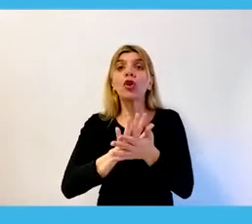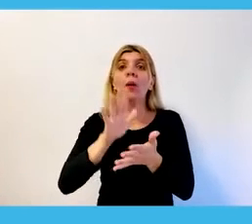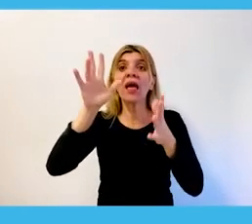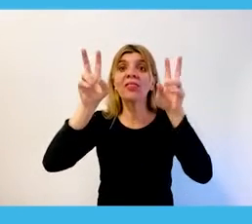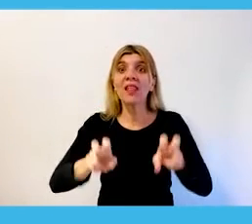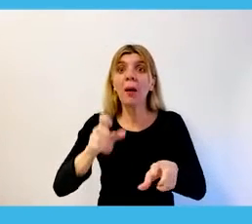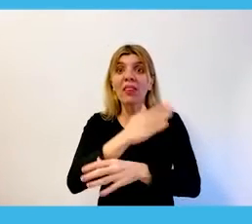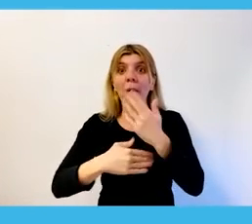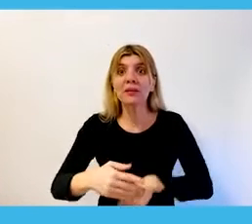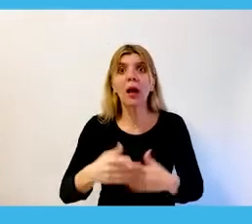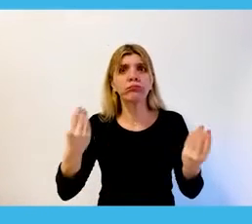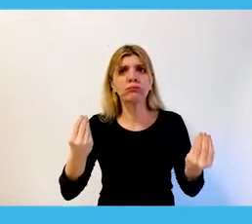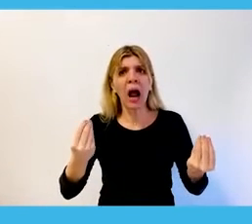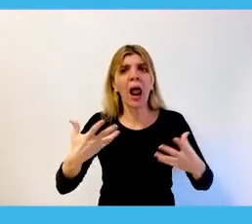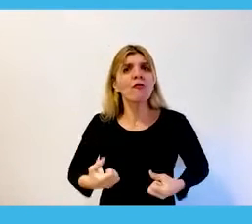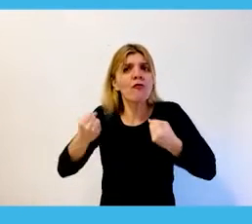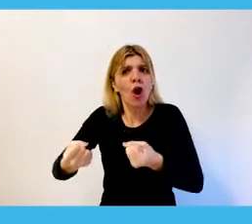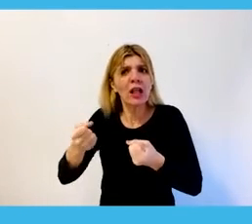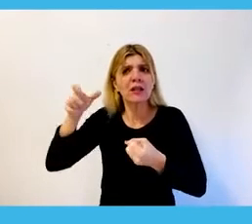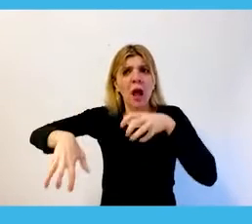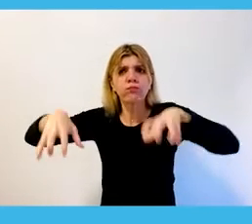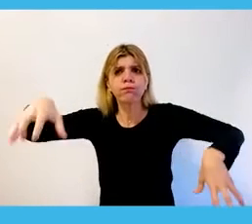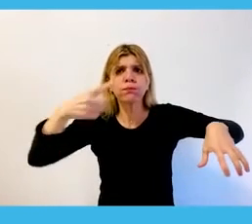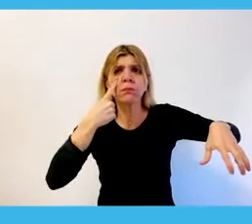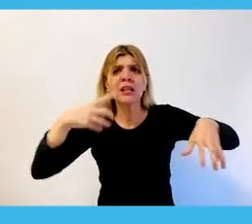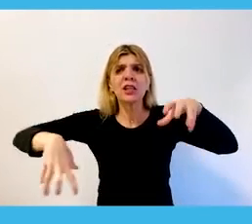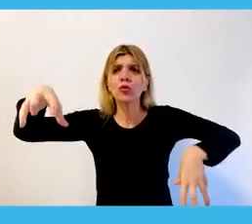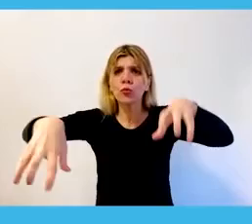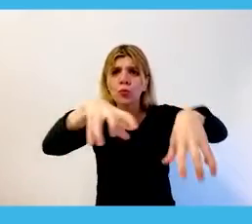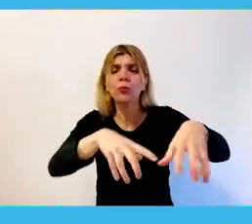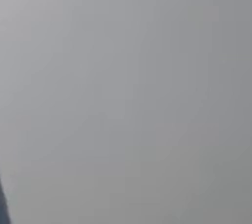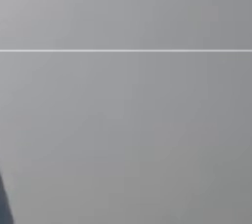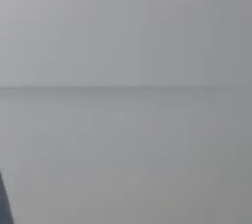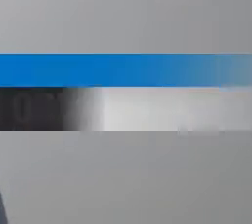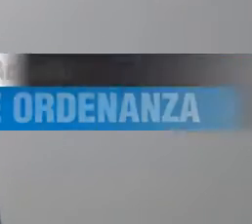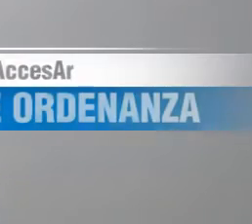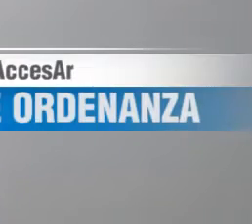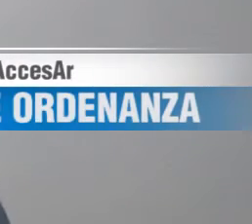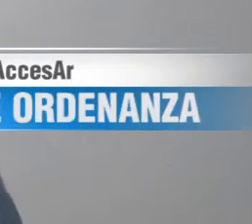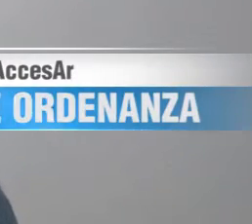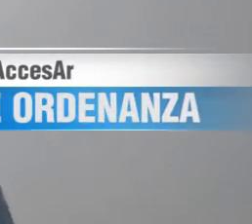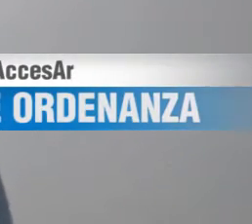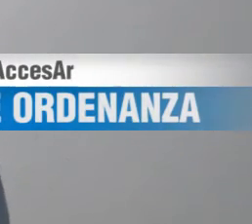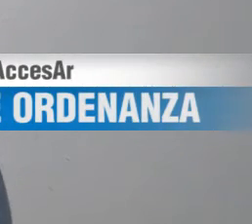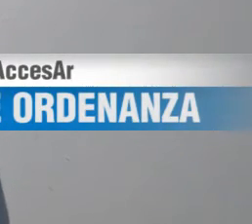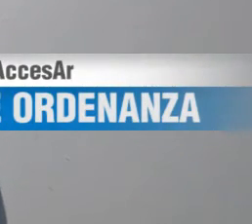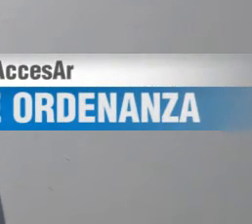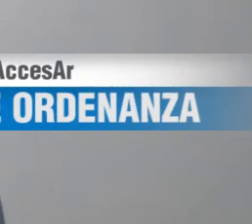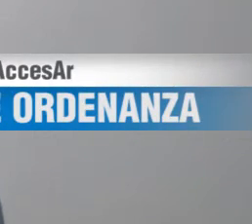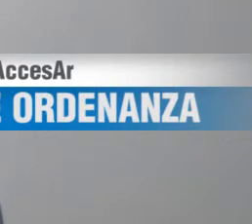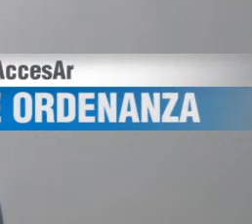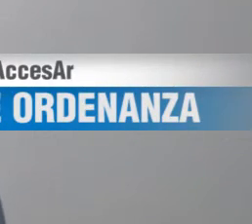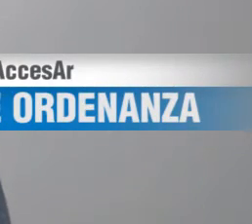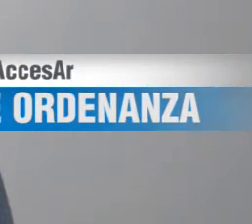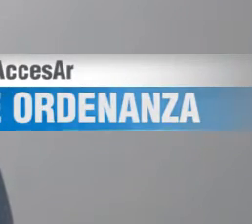personas discapacitadas que tienen que transitar, en este caso, por la ciudad. Y estos fondos pueden aplicarse para el mejoramiento de la infraestructura